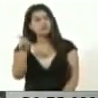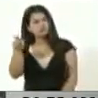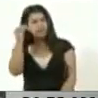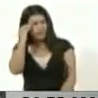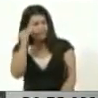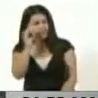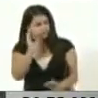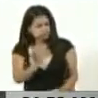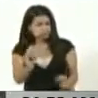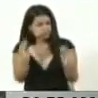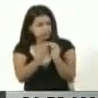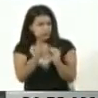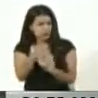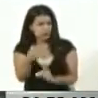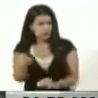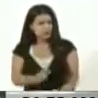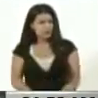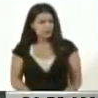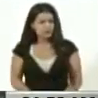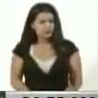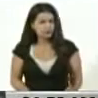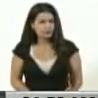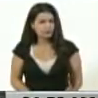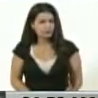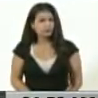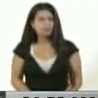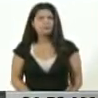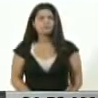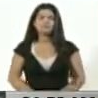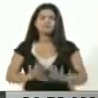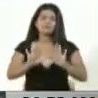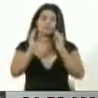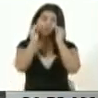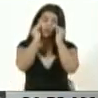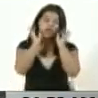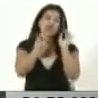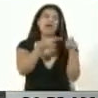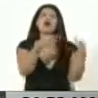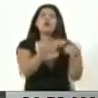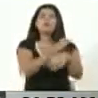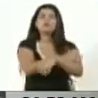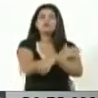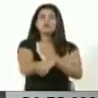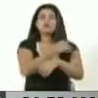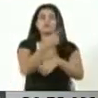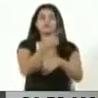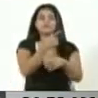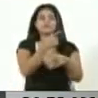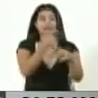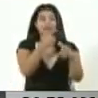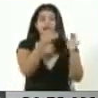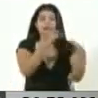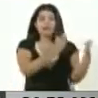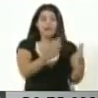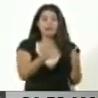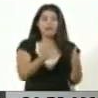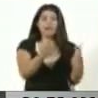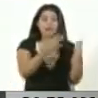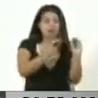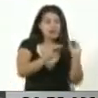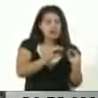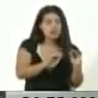elementos? Es que yo imagino que la oposición tiene sus estrategas, que no están aquí en Venezuela, ¿verdad?, que son